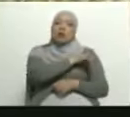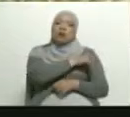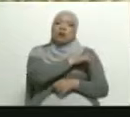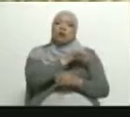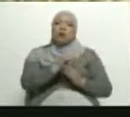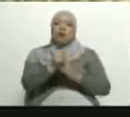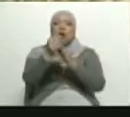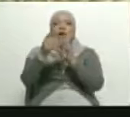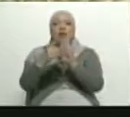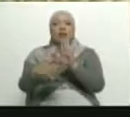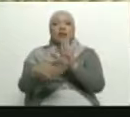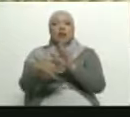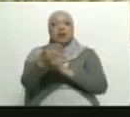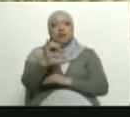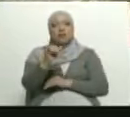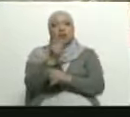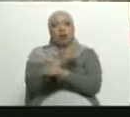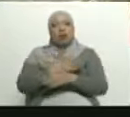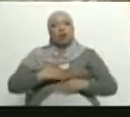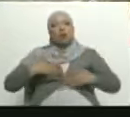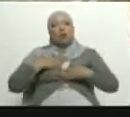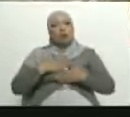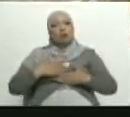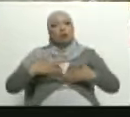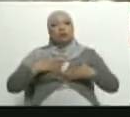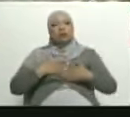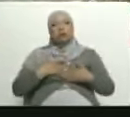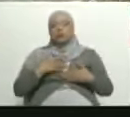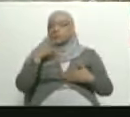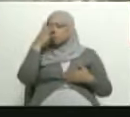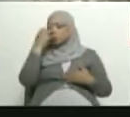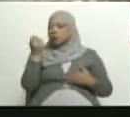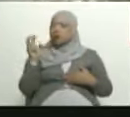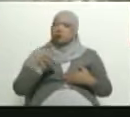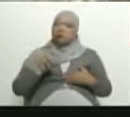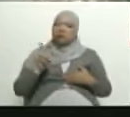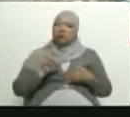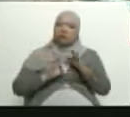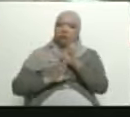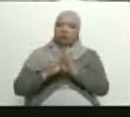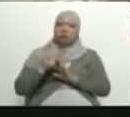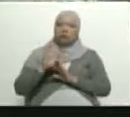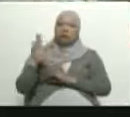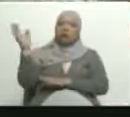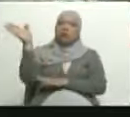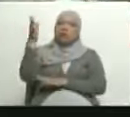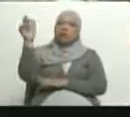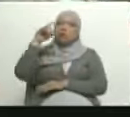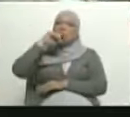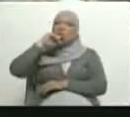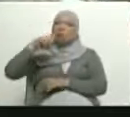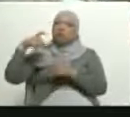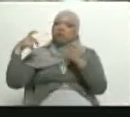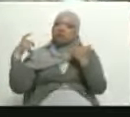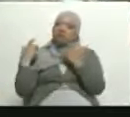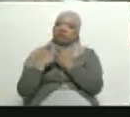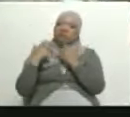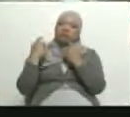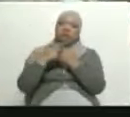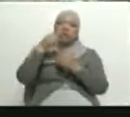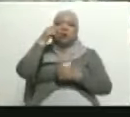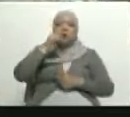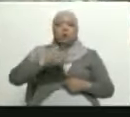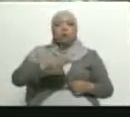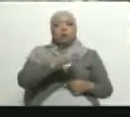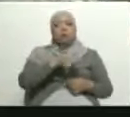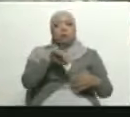legítimo derecho de existencia y bienestar. Debemos entender que cuando se levantan banderas de odio, banderas de violencia, los pueblos del mundo